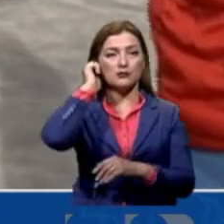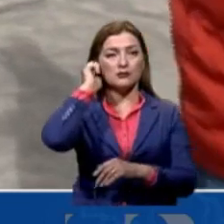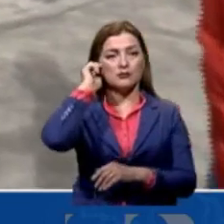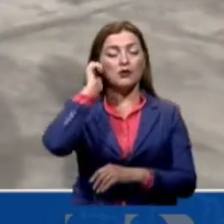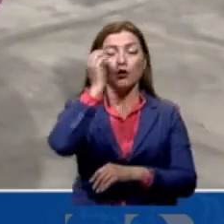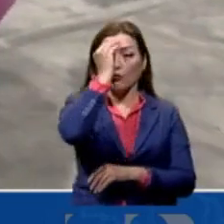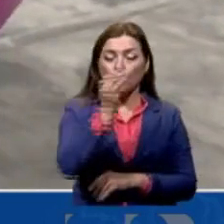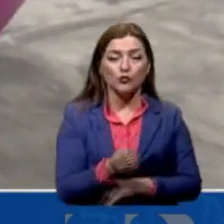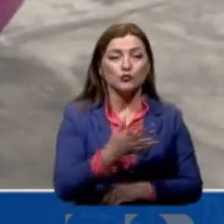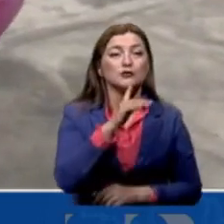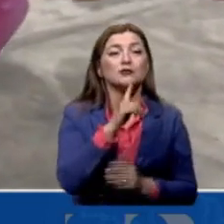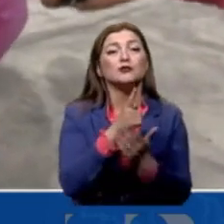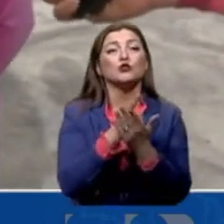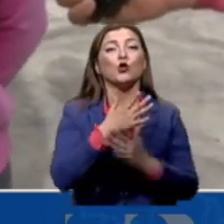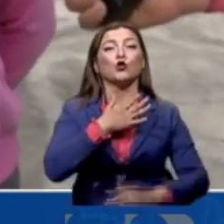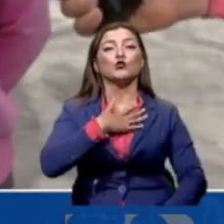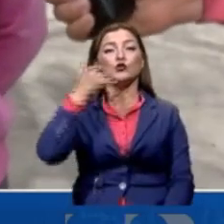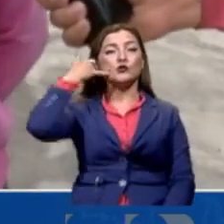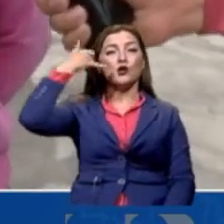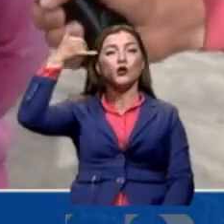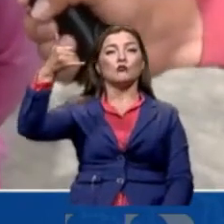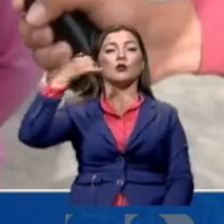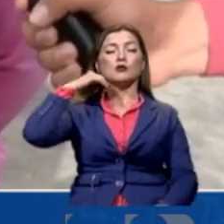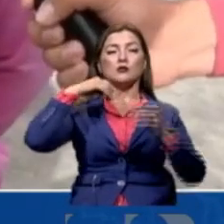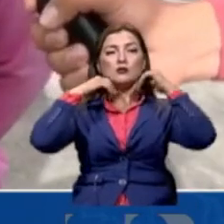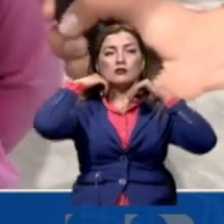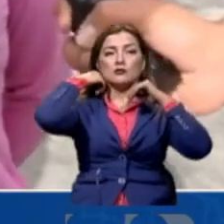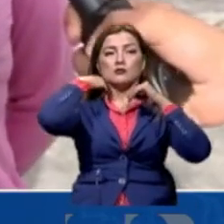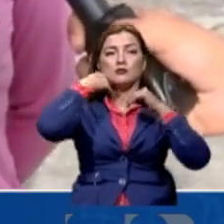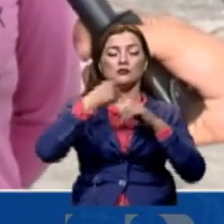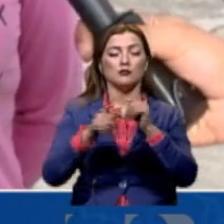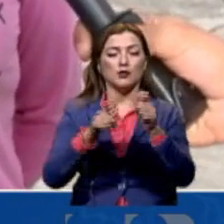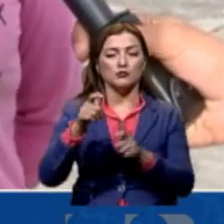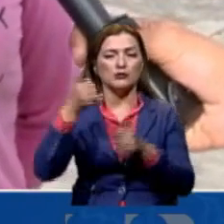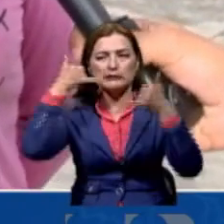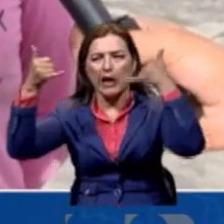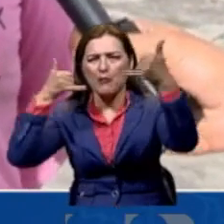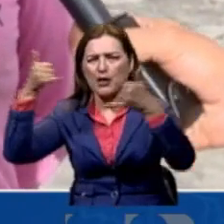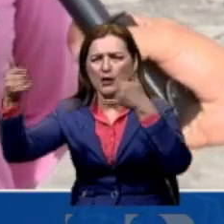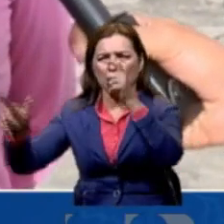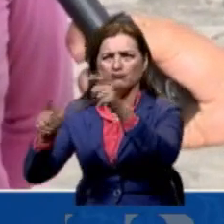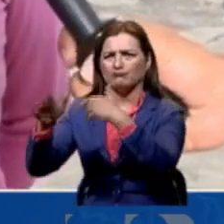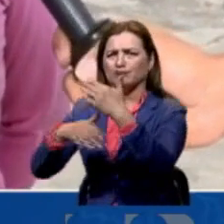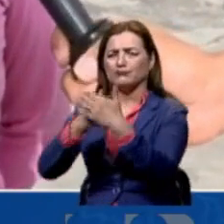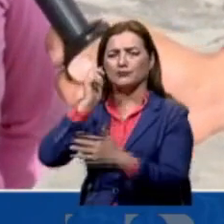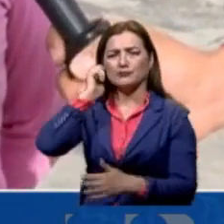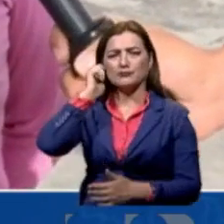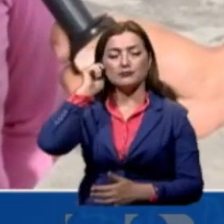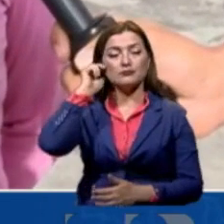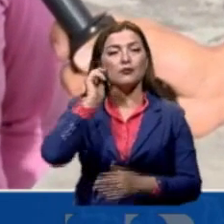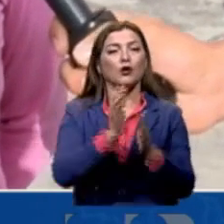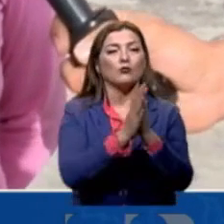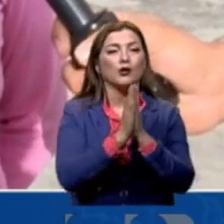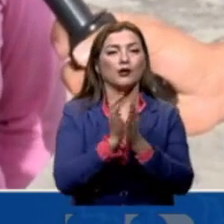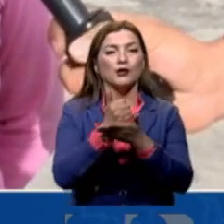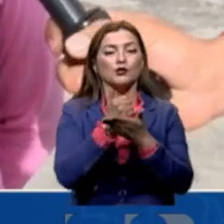Buenos días. Sí, yo hice una de las llamadas, pero los vecinos también hicieron otras llamadas para socorrer con